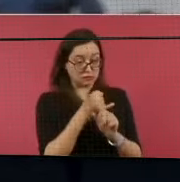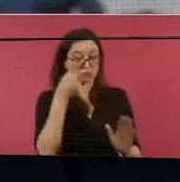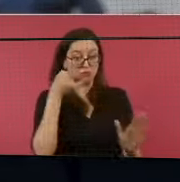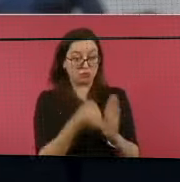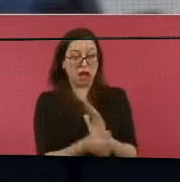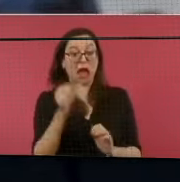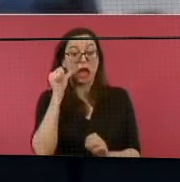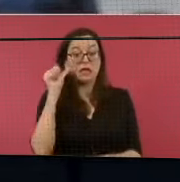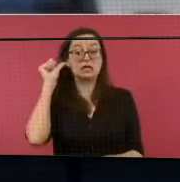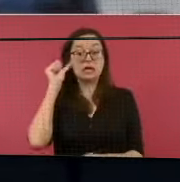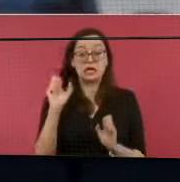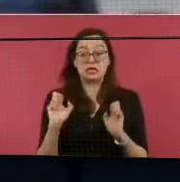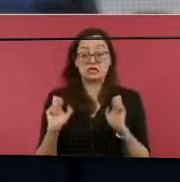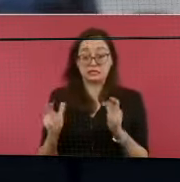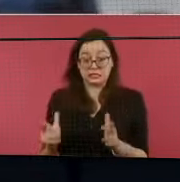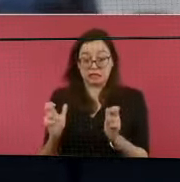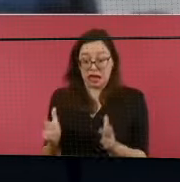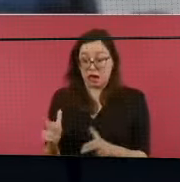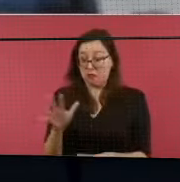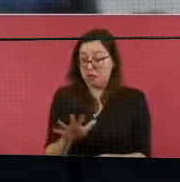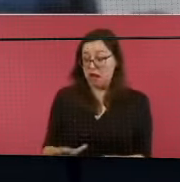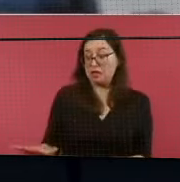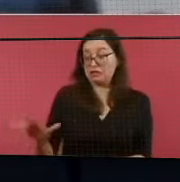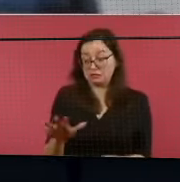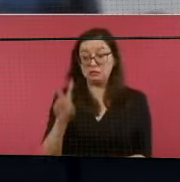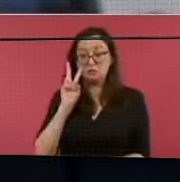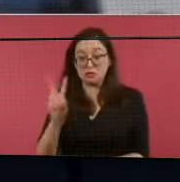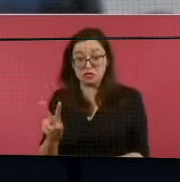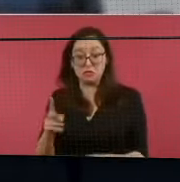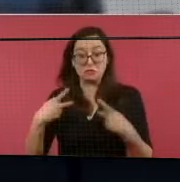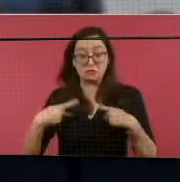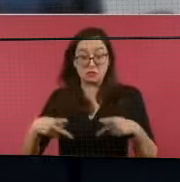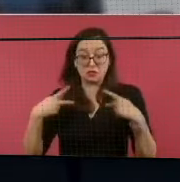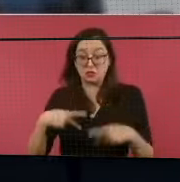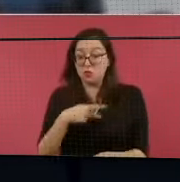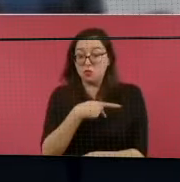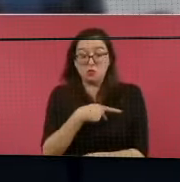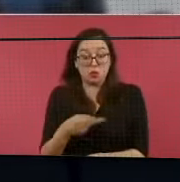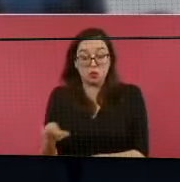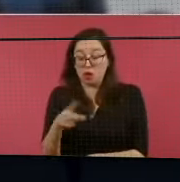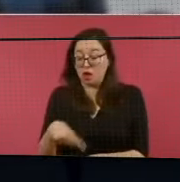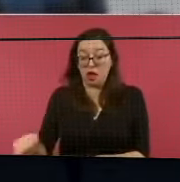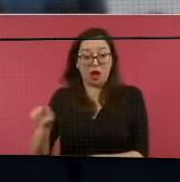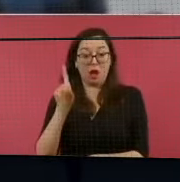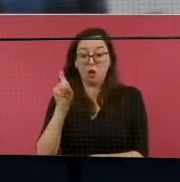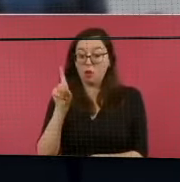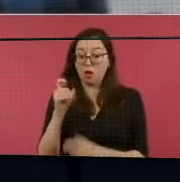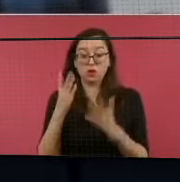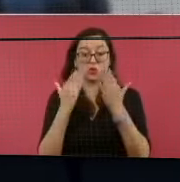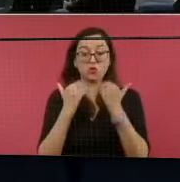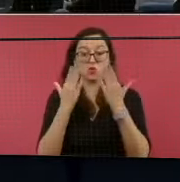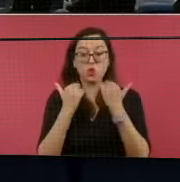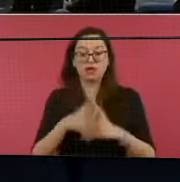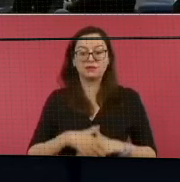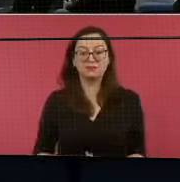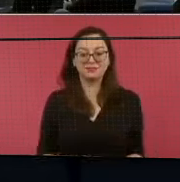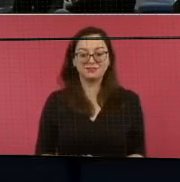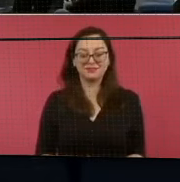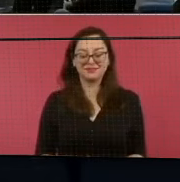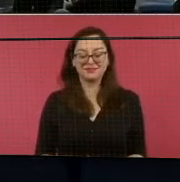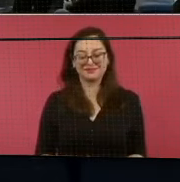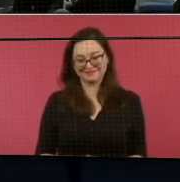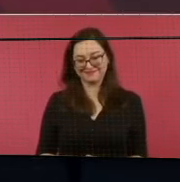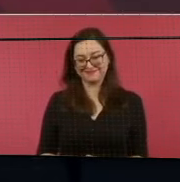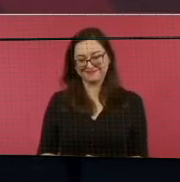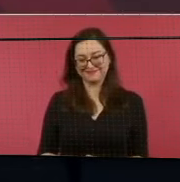tienen acceso al agua potable Ah sí pero no está estás mal deberías de ser más profesional ella